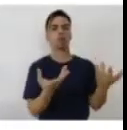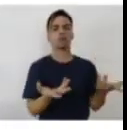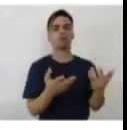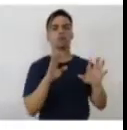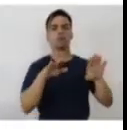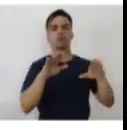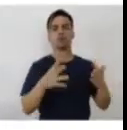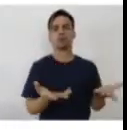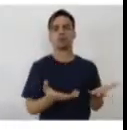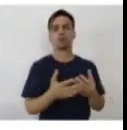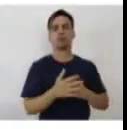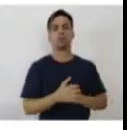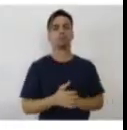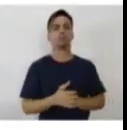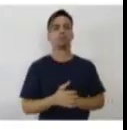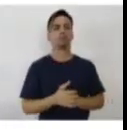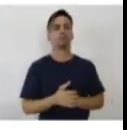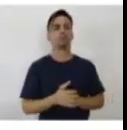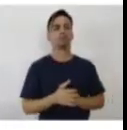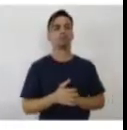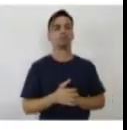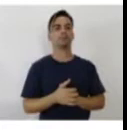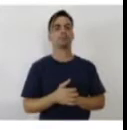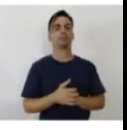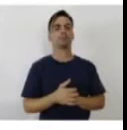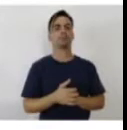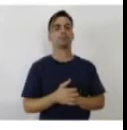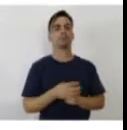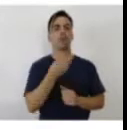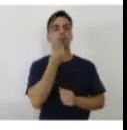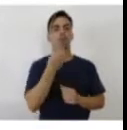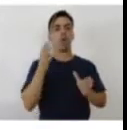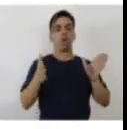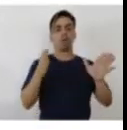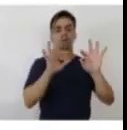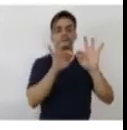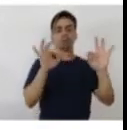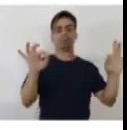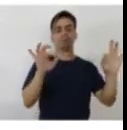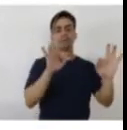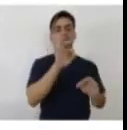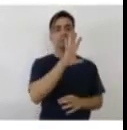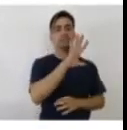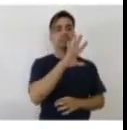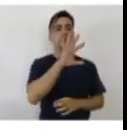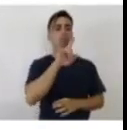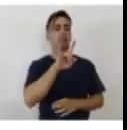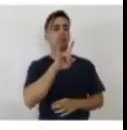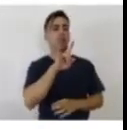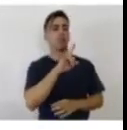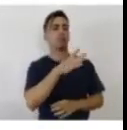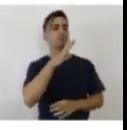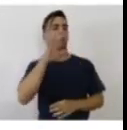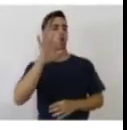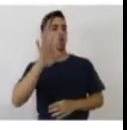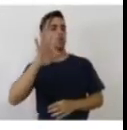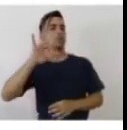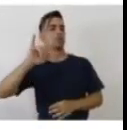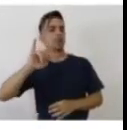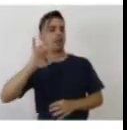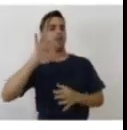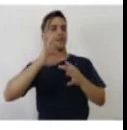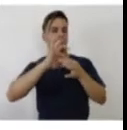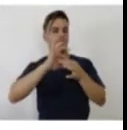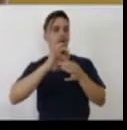el producto debe indicar que esto pueden ser entre 59 y